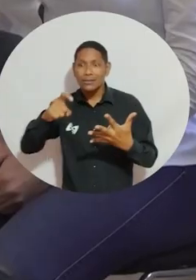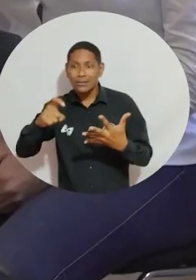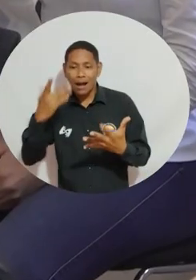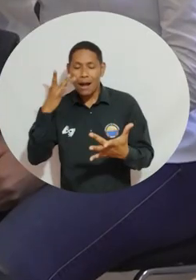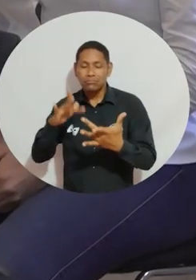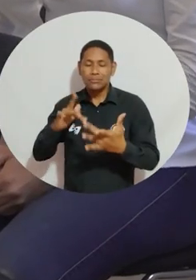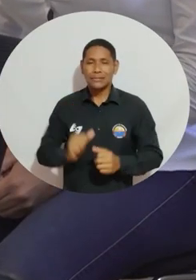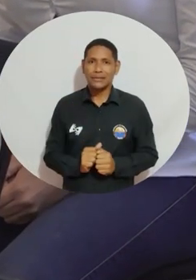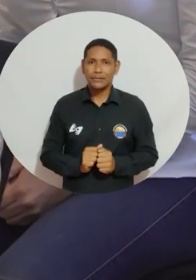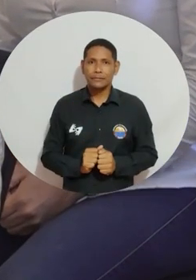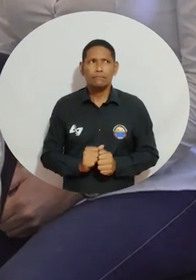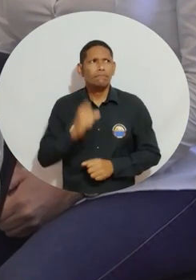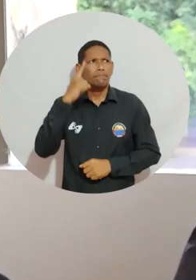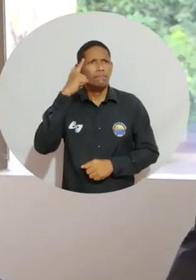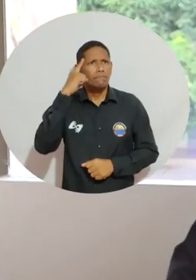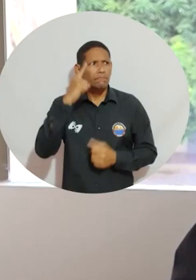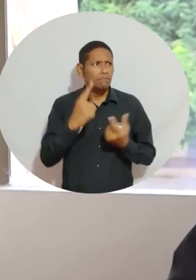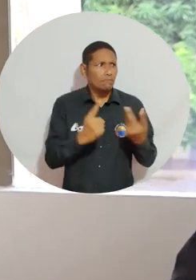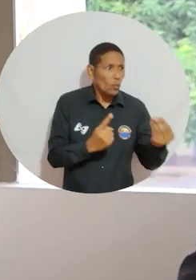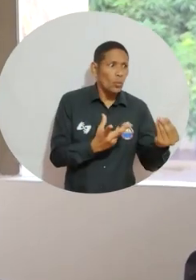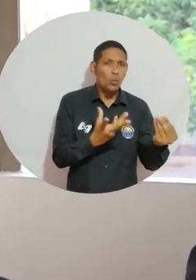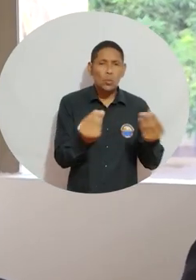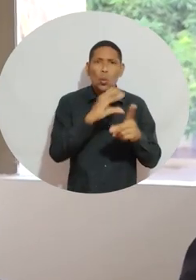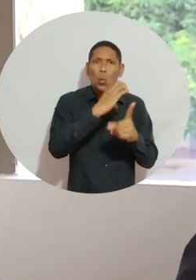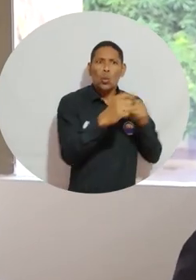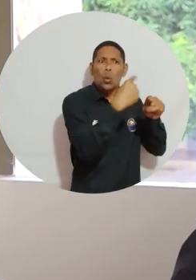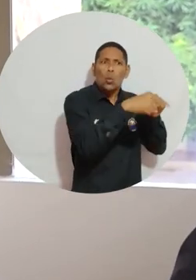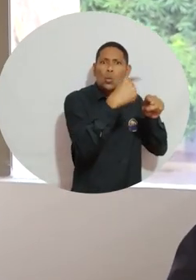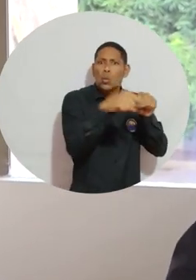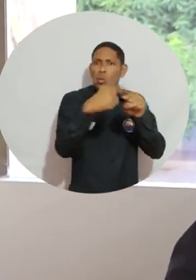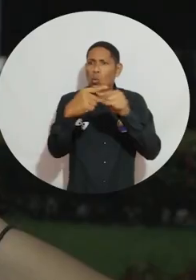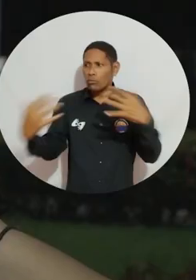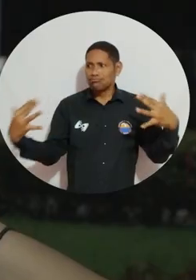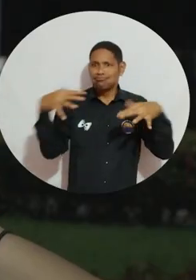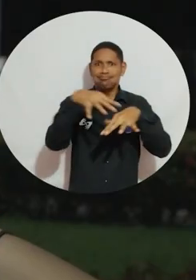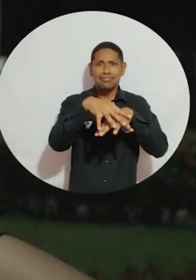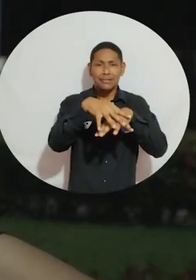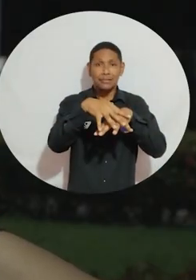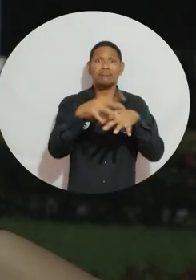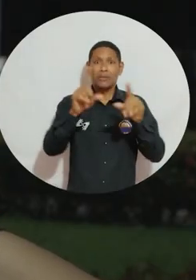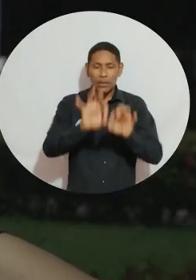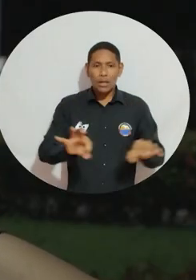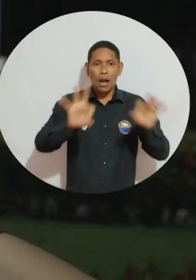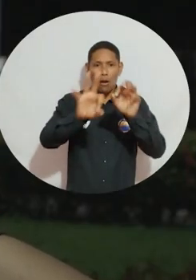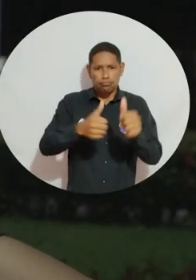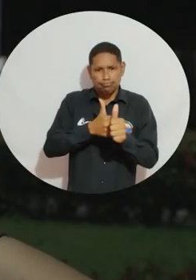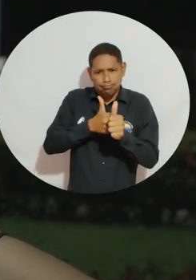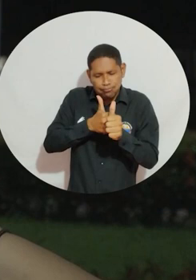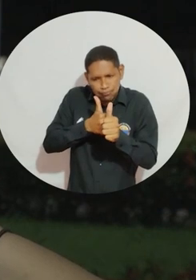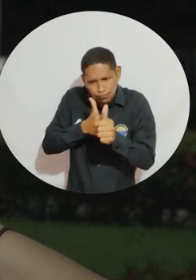comunidad universitaria. Pensar en la coexistencia de diversas culturas dentro de la universidad, también pueden existir